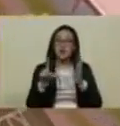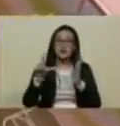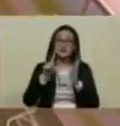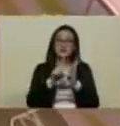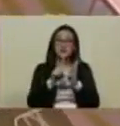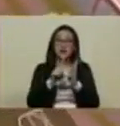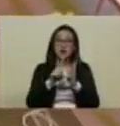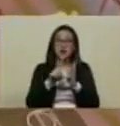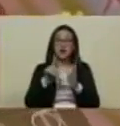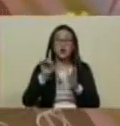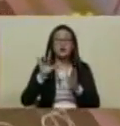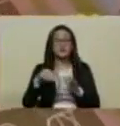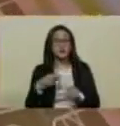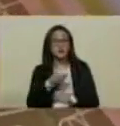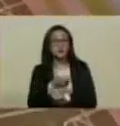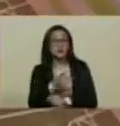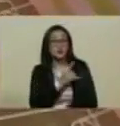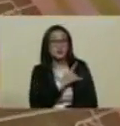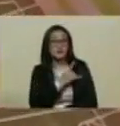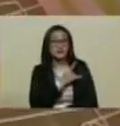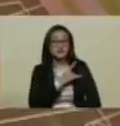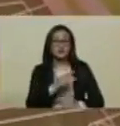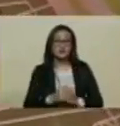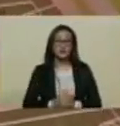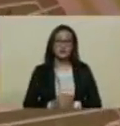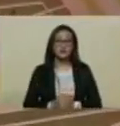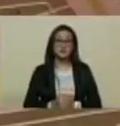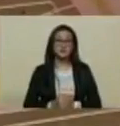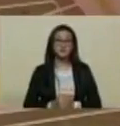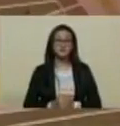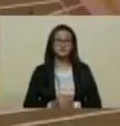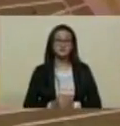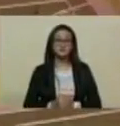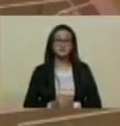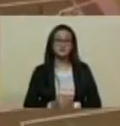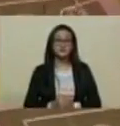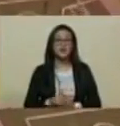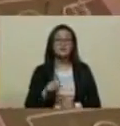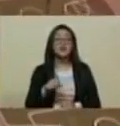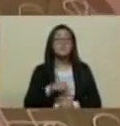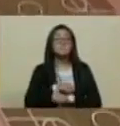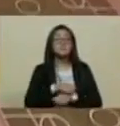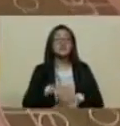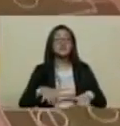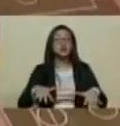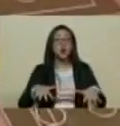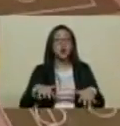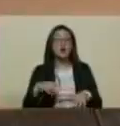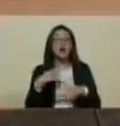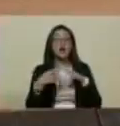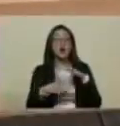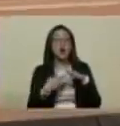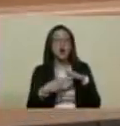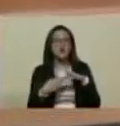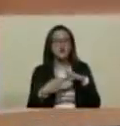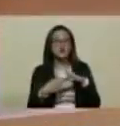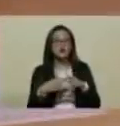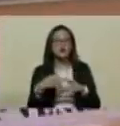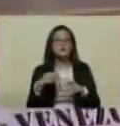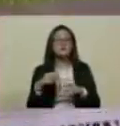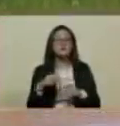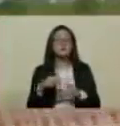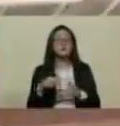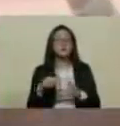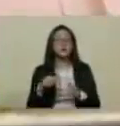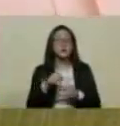educación técnica comercial. Pero además aquí van a funcionar las misiones, misión Robinson, misión